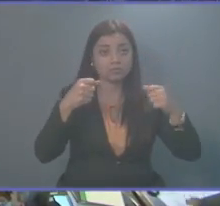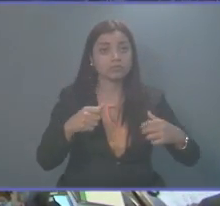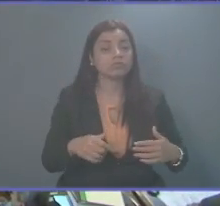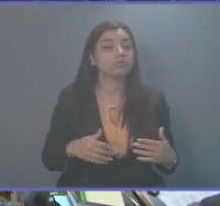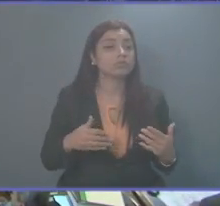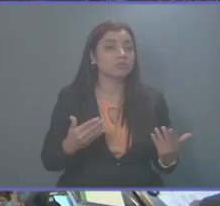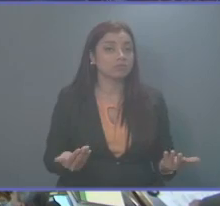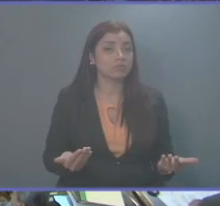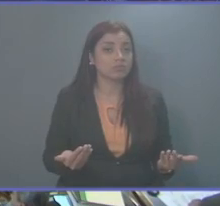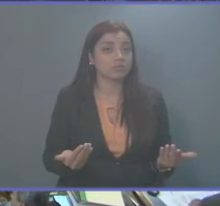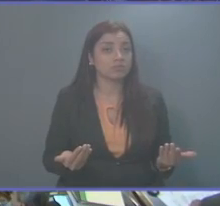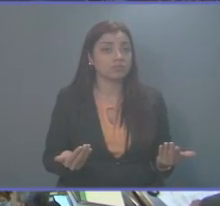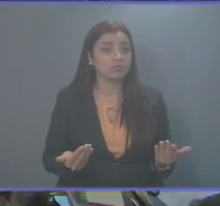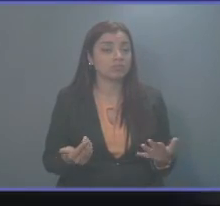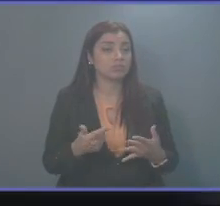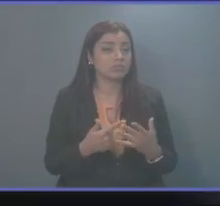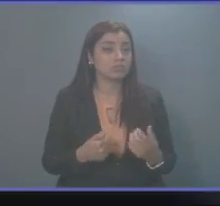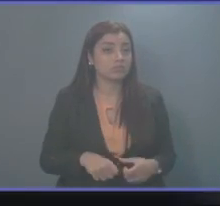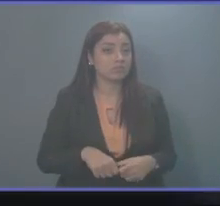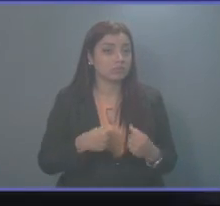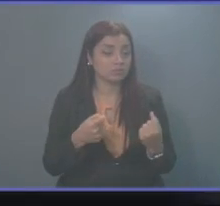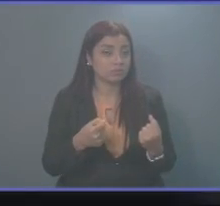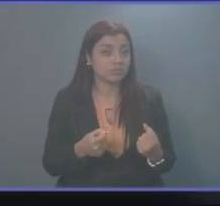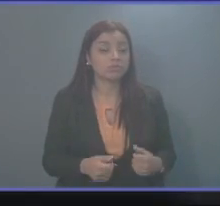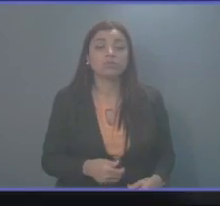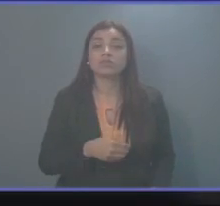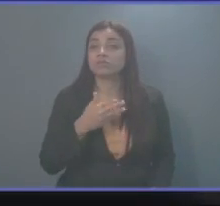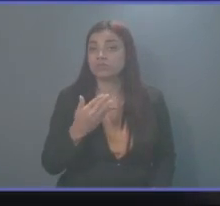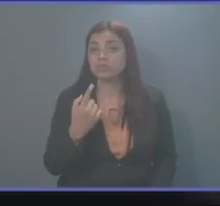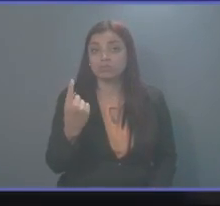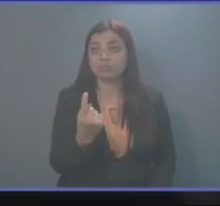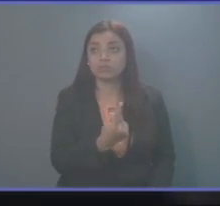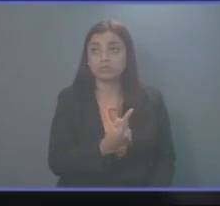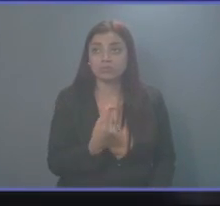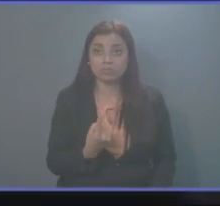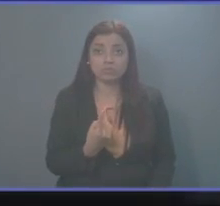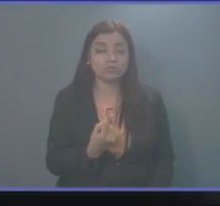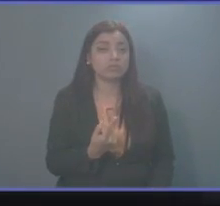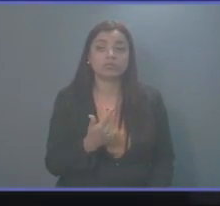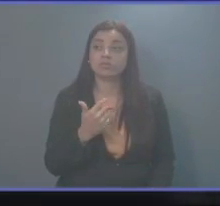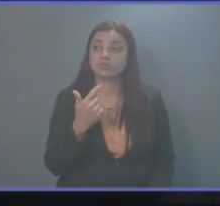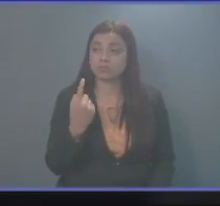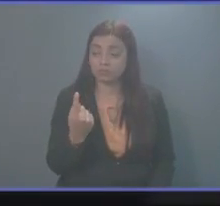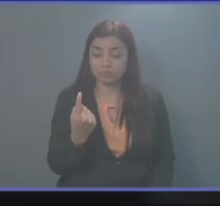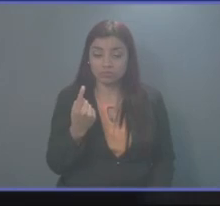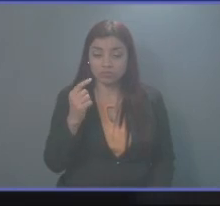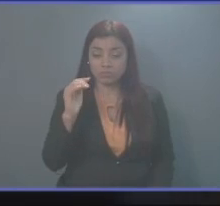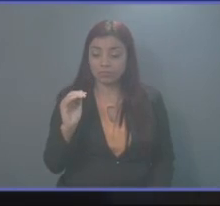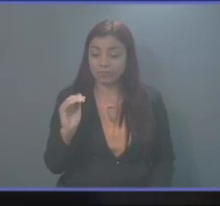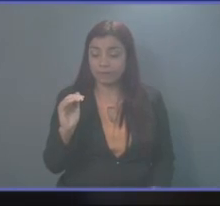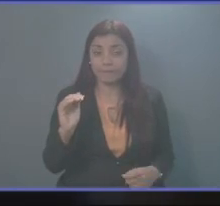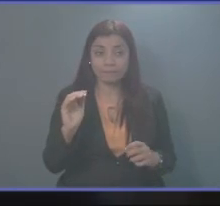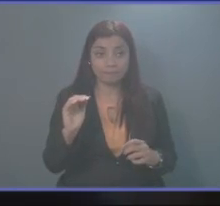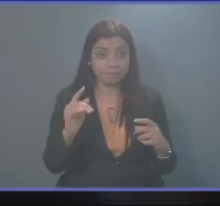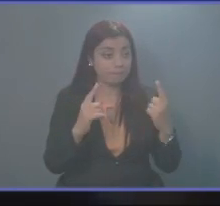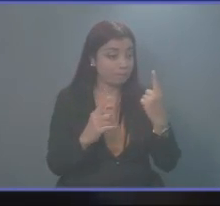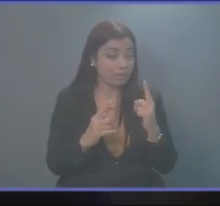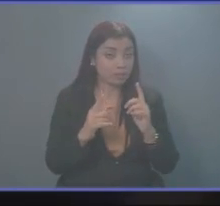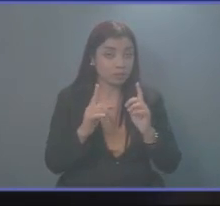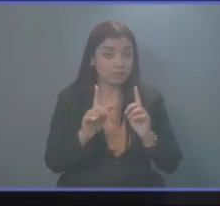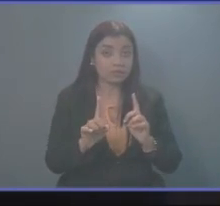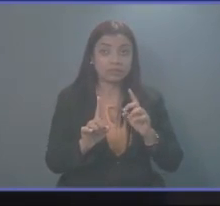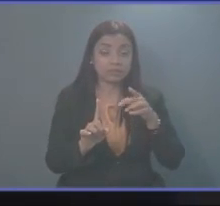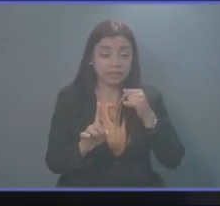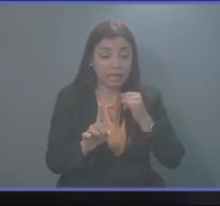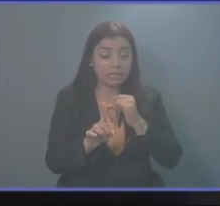Dice: otras agresiones sexuales. El que realizare en otra persona cualquier agresión sexual que no